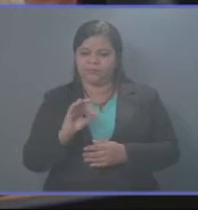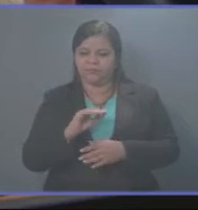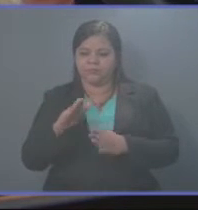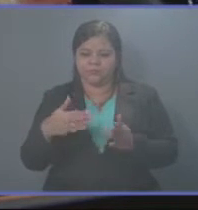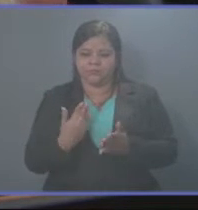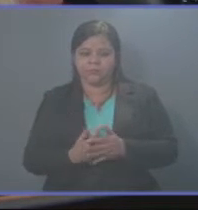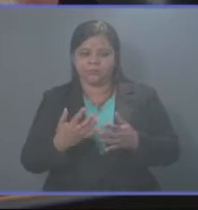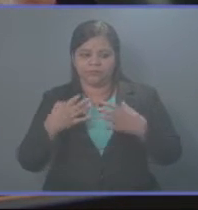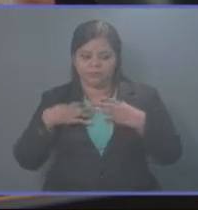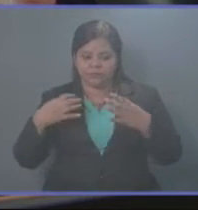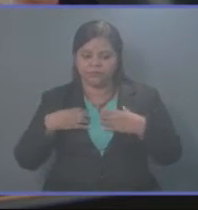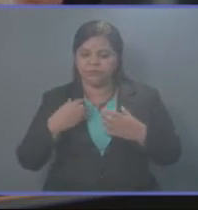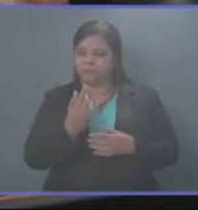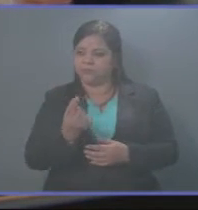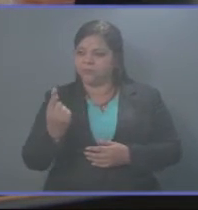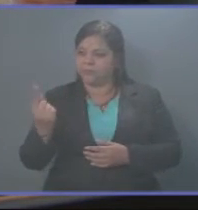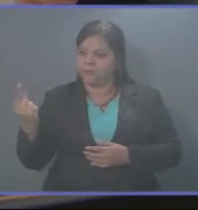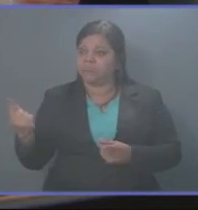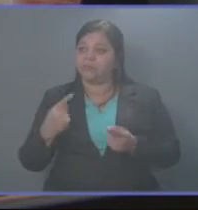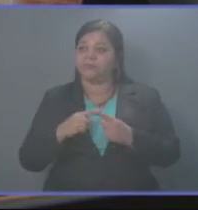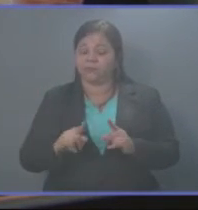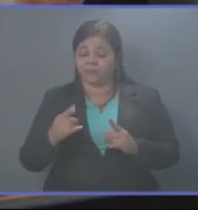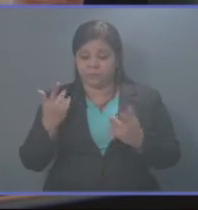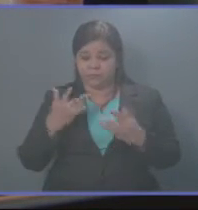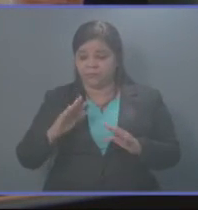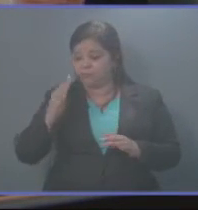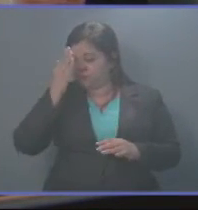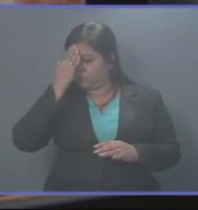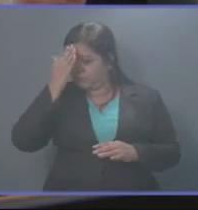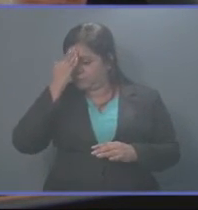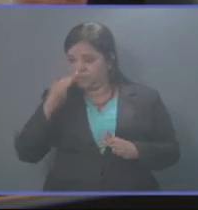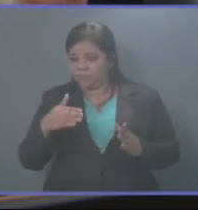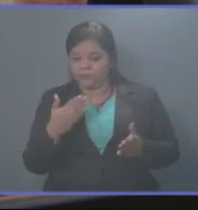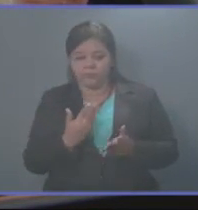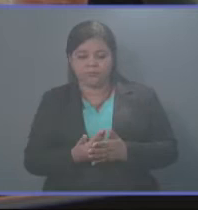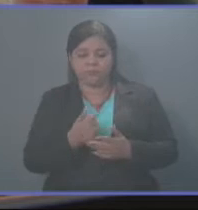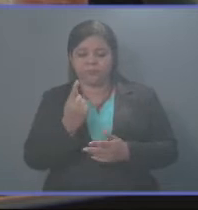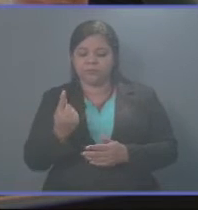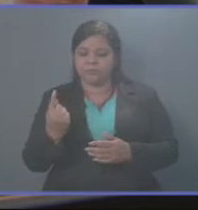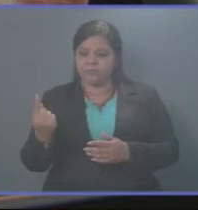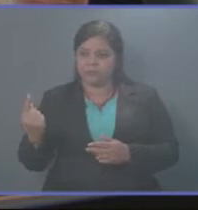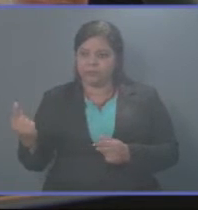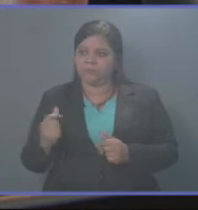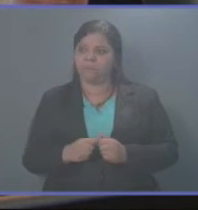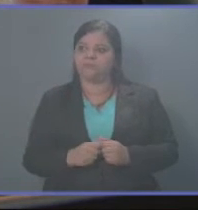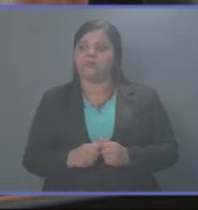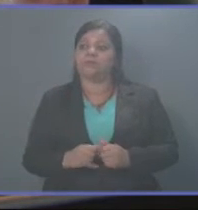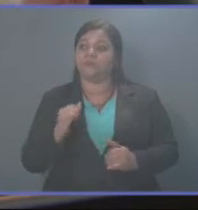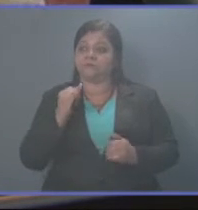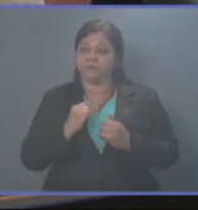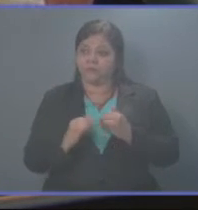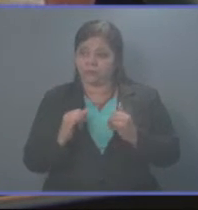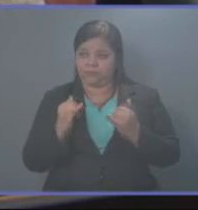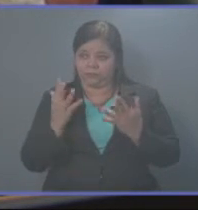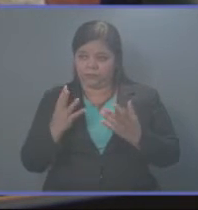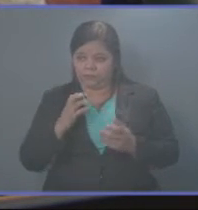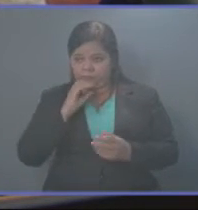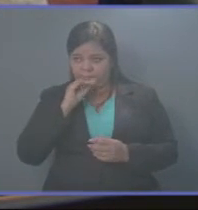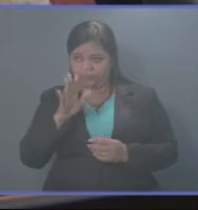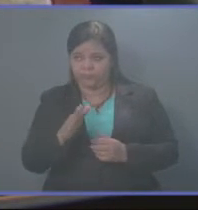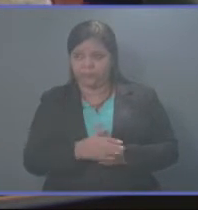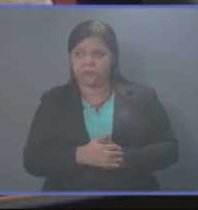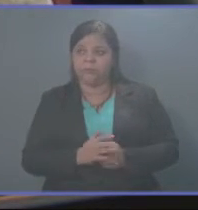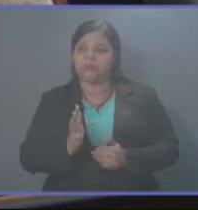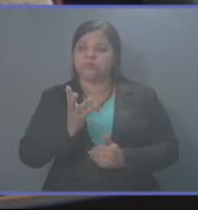las poblaciones y también reconoce a los gestores deportivos. Finalizo con lo siguiente, y es